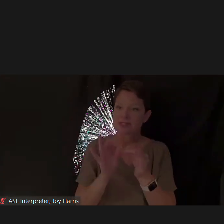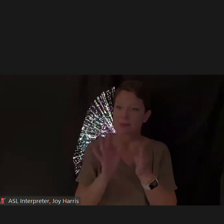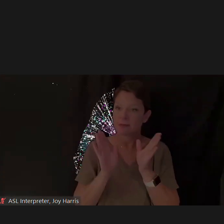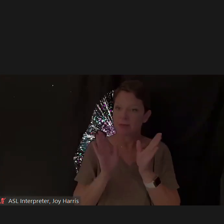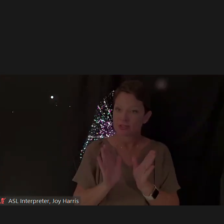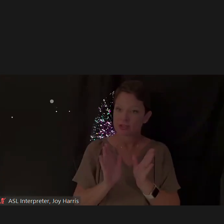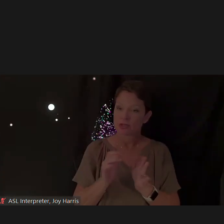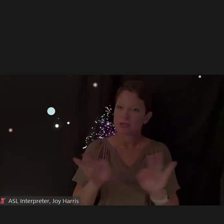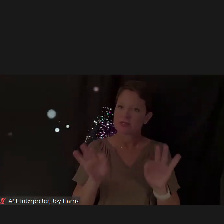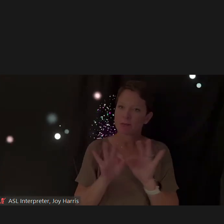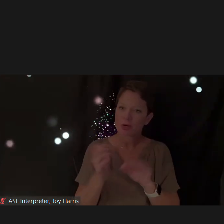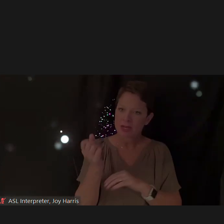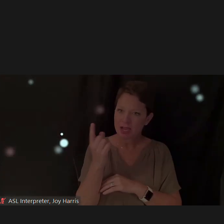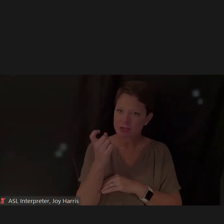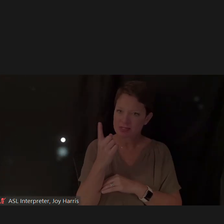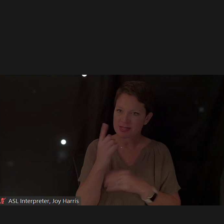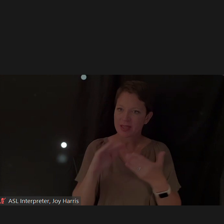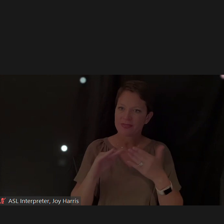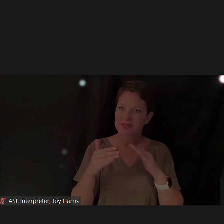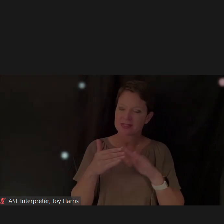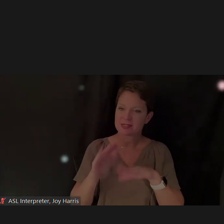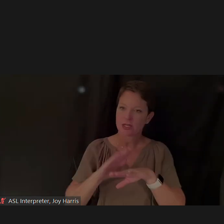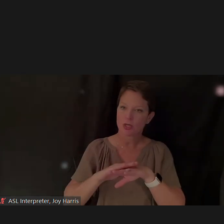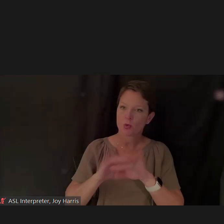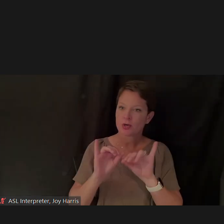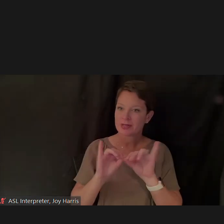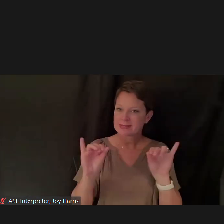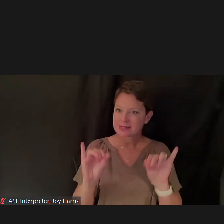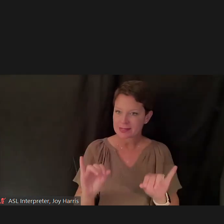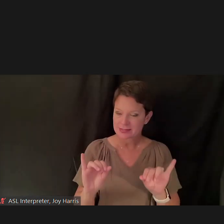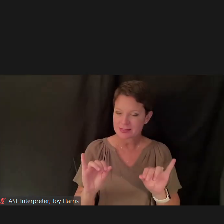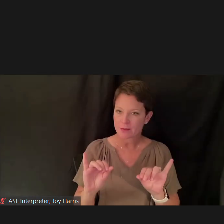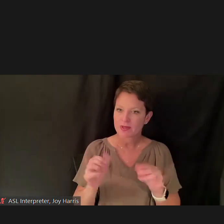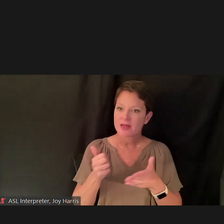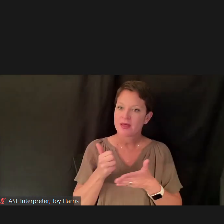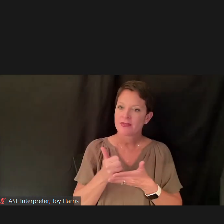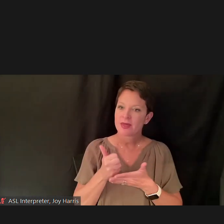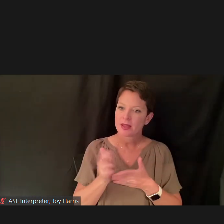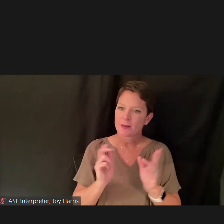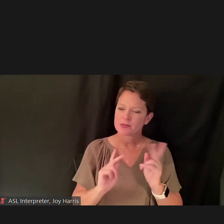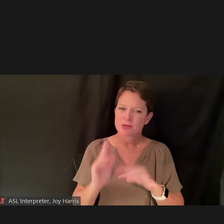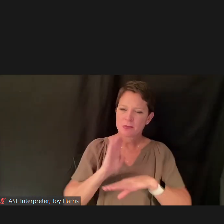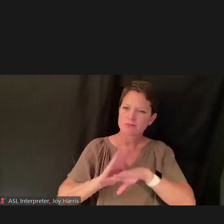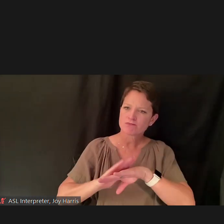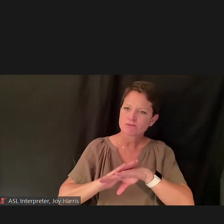de la alerta temprana, niveles y umbrales de respuestas al calor.